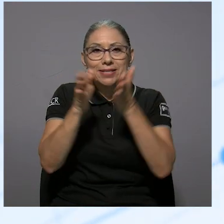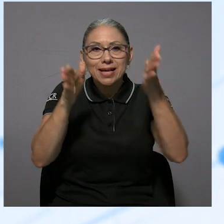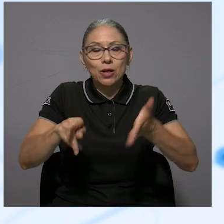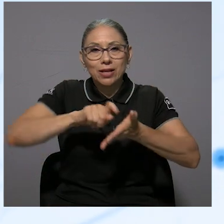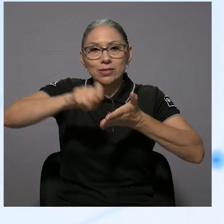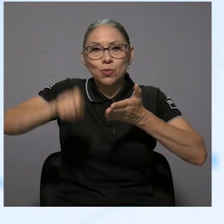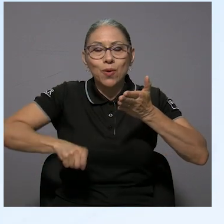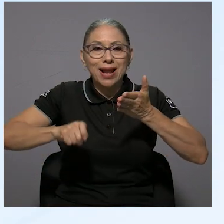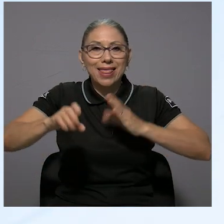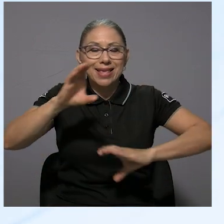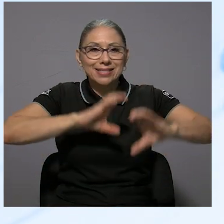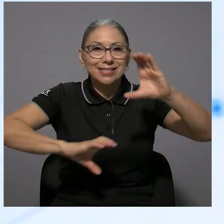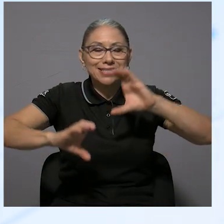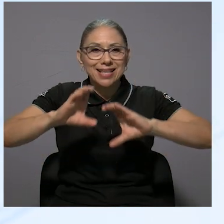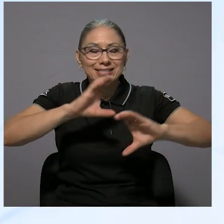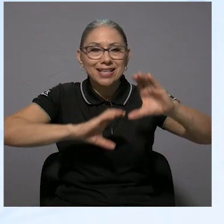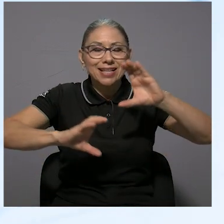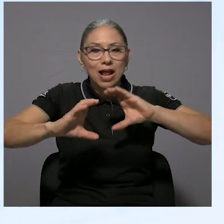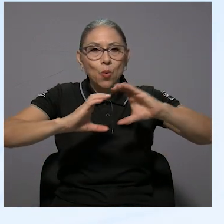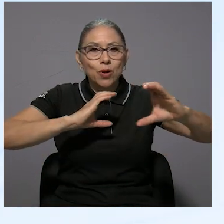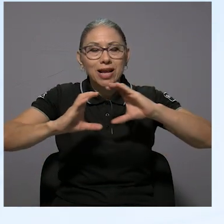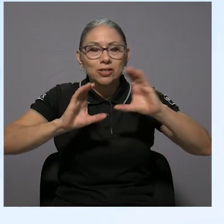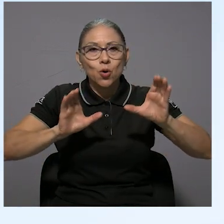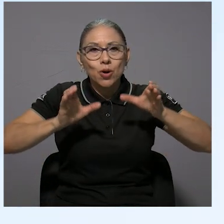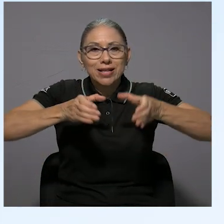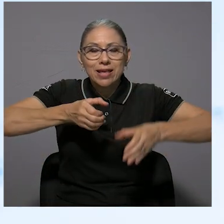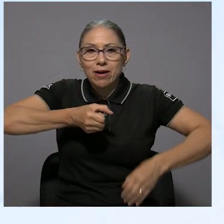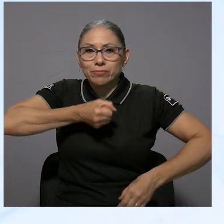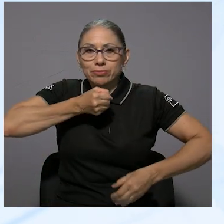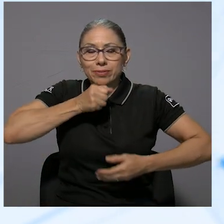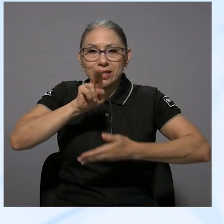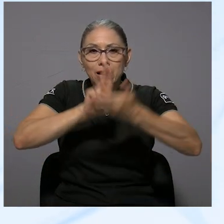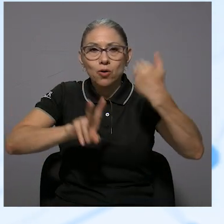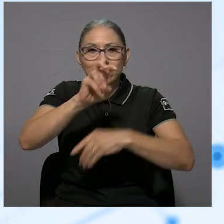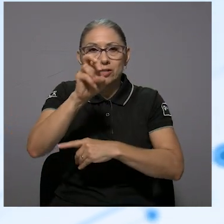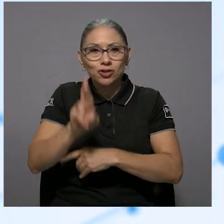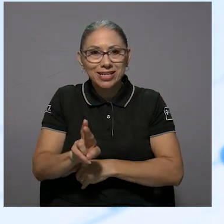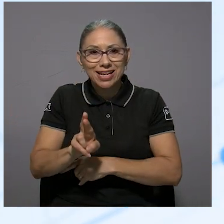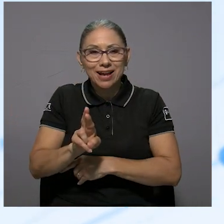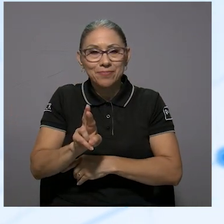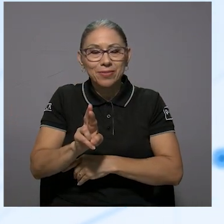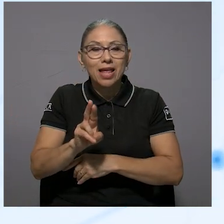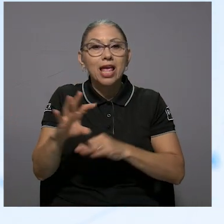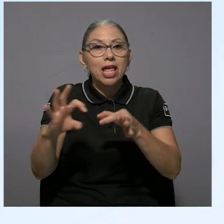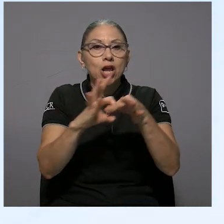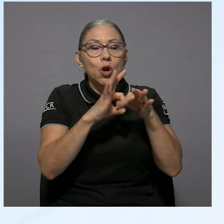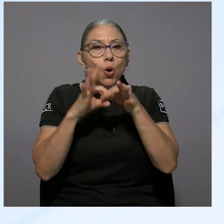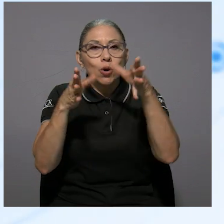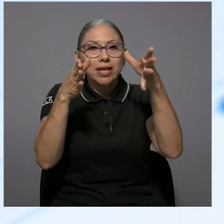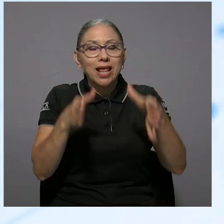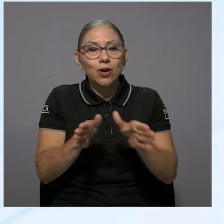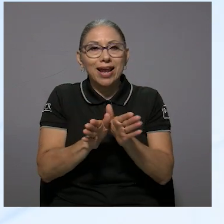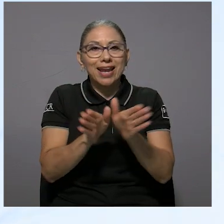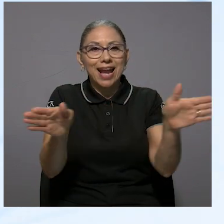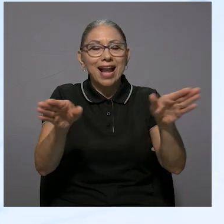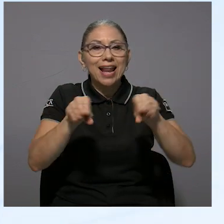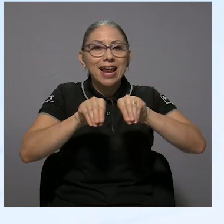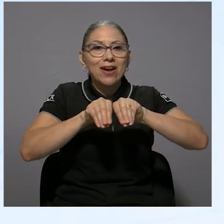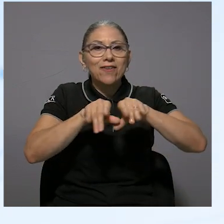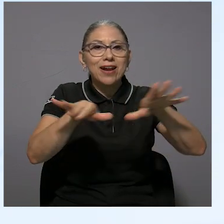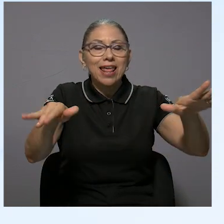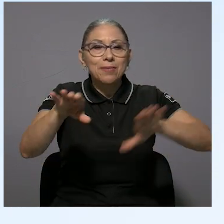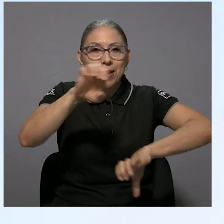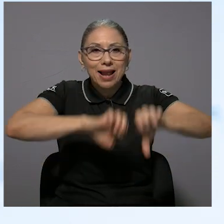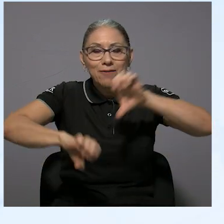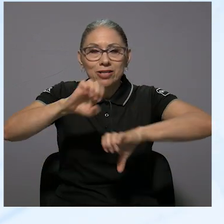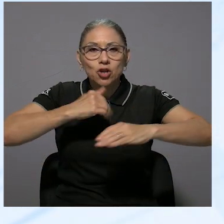de la Escuela de Ciencias de la Comunicación Colectiva de la Universidad de Costa Rica y coordinadora general de la Red para la